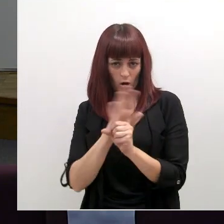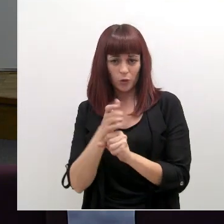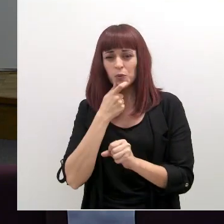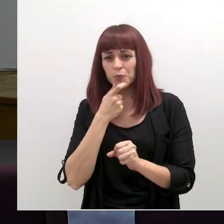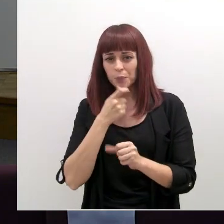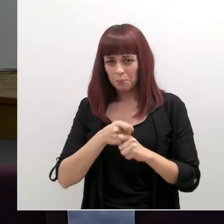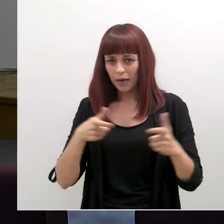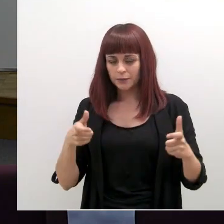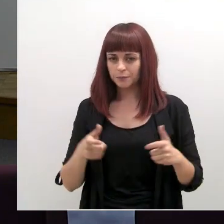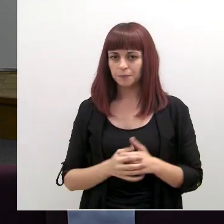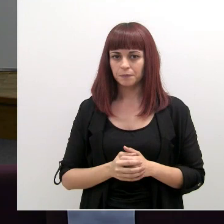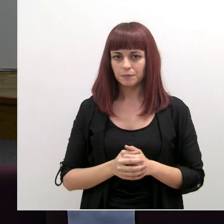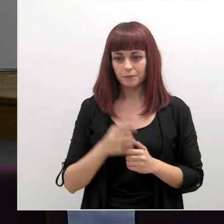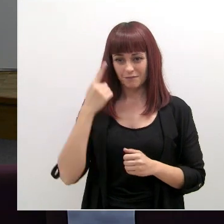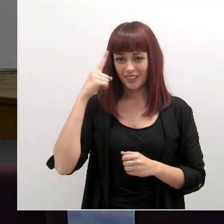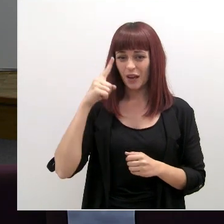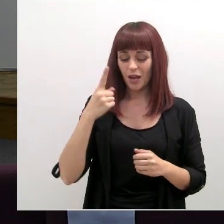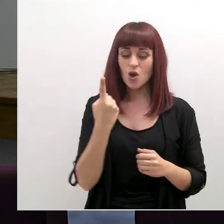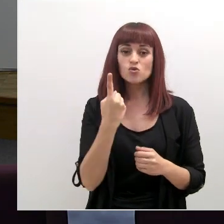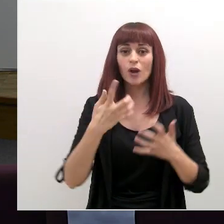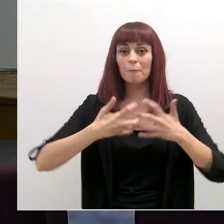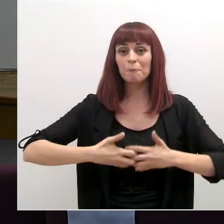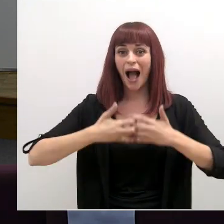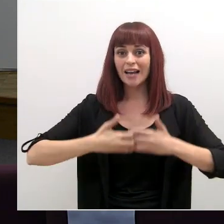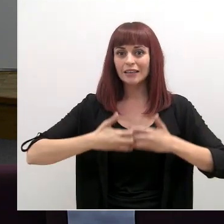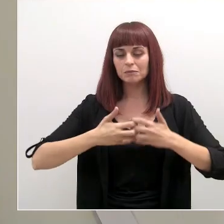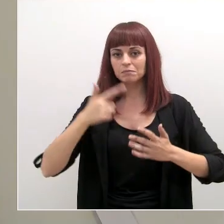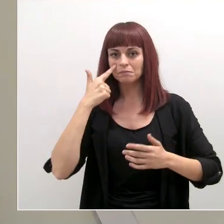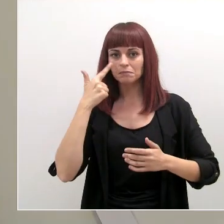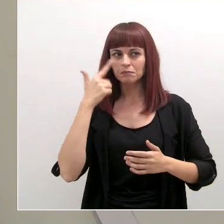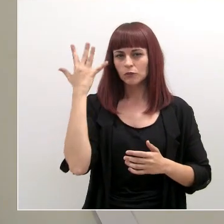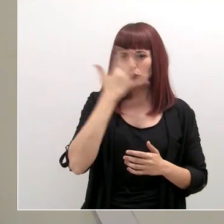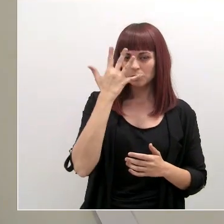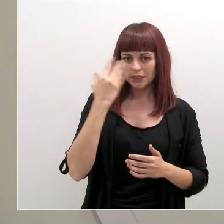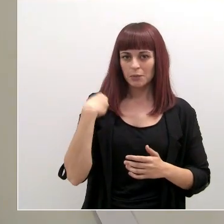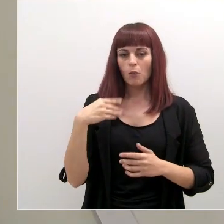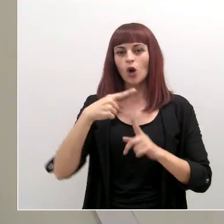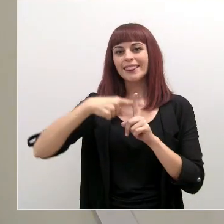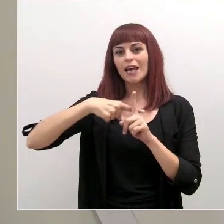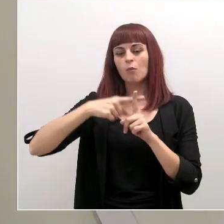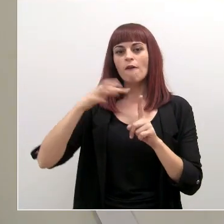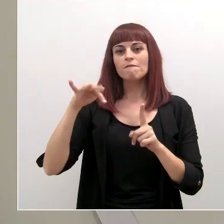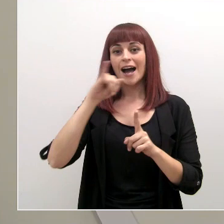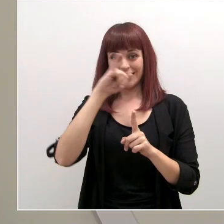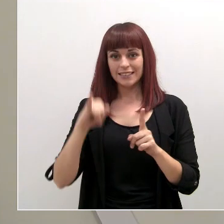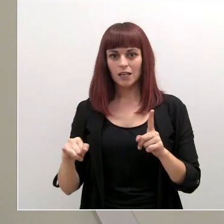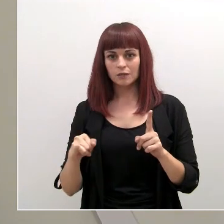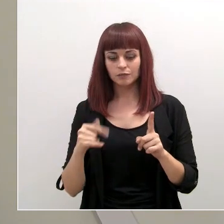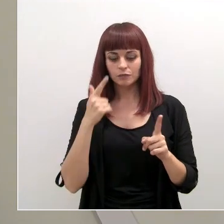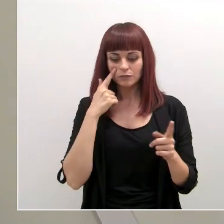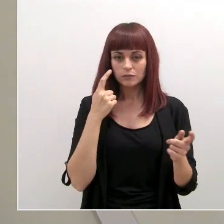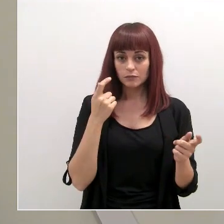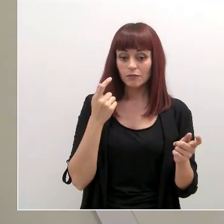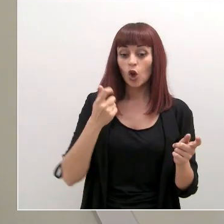que, como sabe, hay una máquina que identifica más la sospecha de esta variante, que es la Thermo Fisher, y esa hay